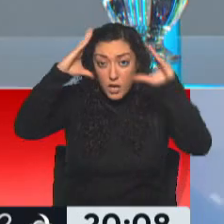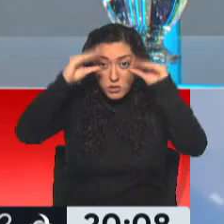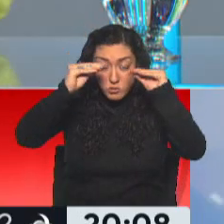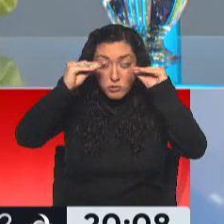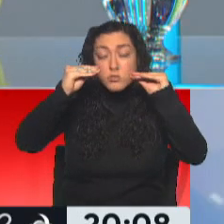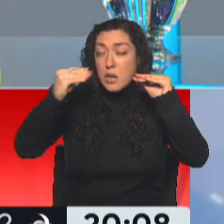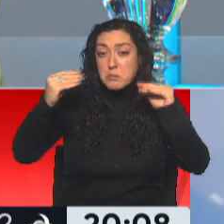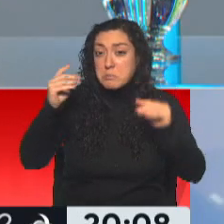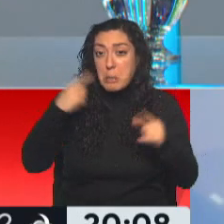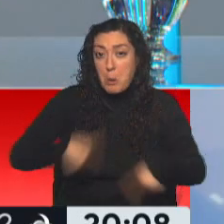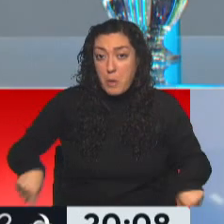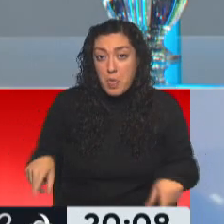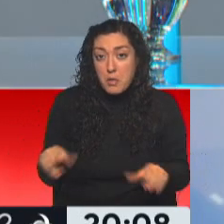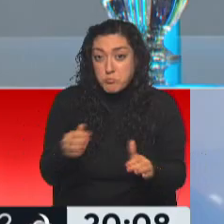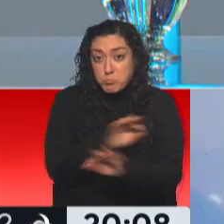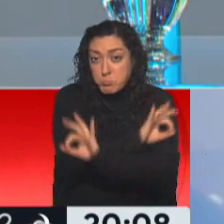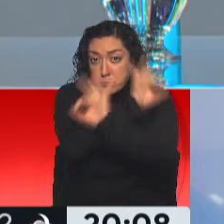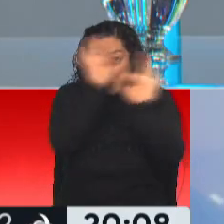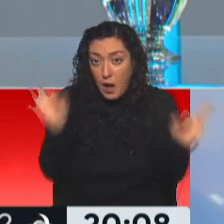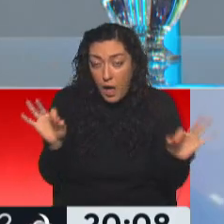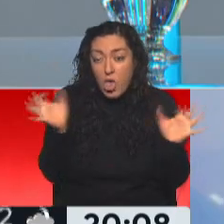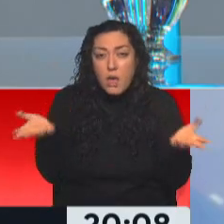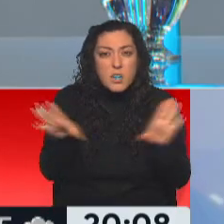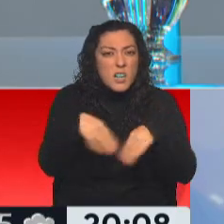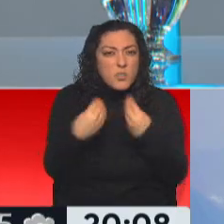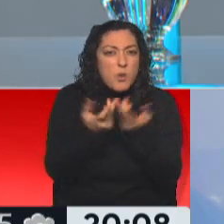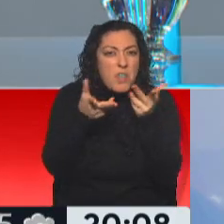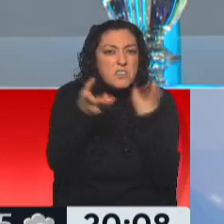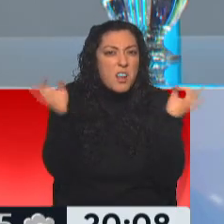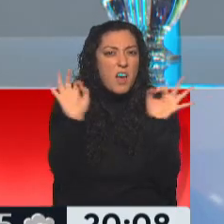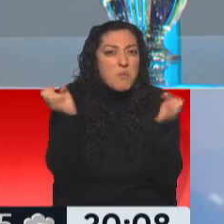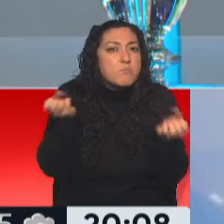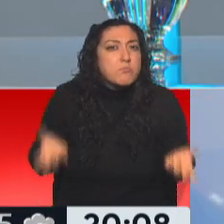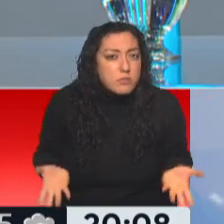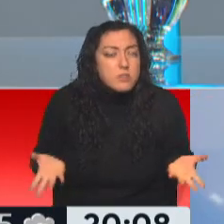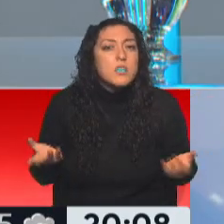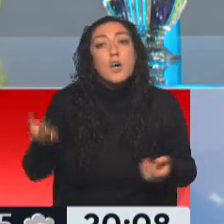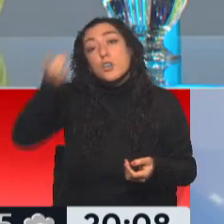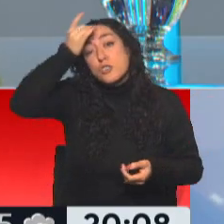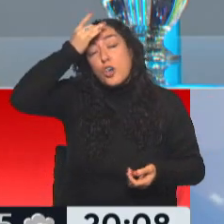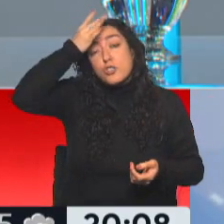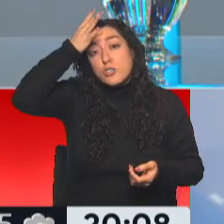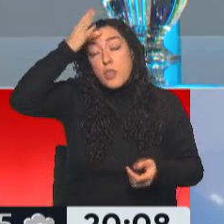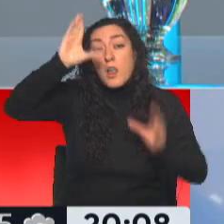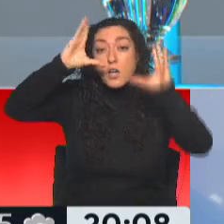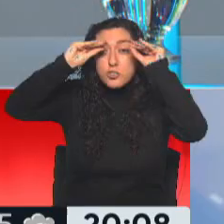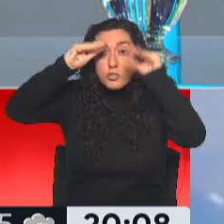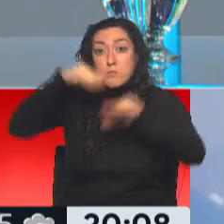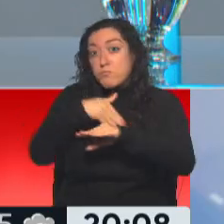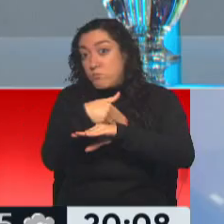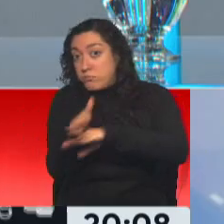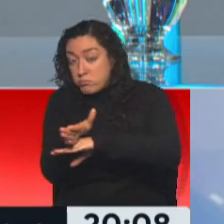sabía nada y tampoco nadie informaba por qué todavía no estaban dando los primeros números. Pasadas las 12 de la noche es cuando el titular